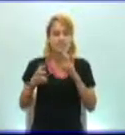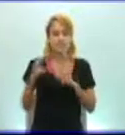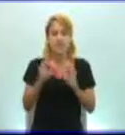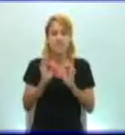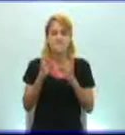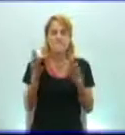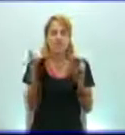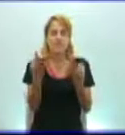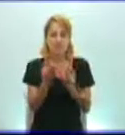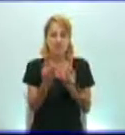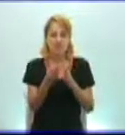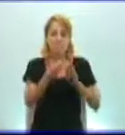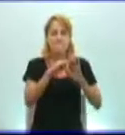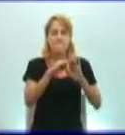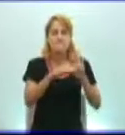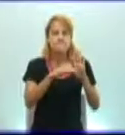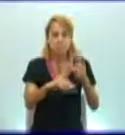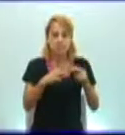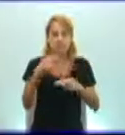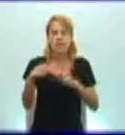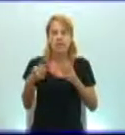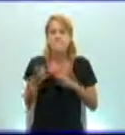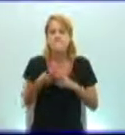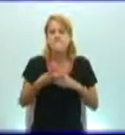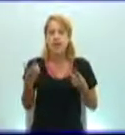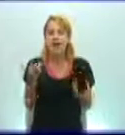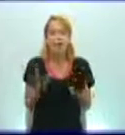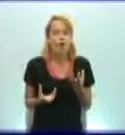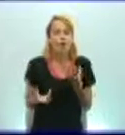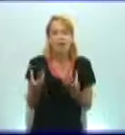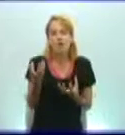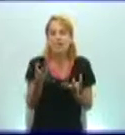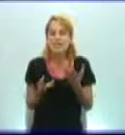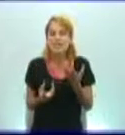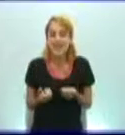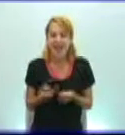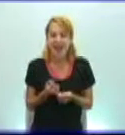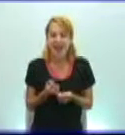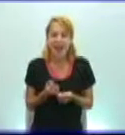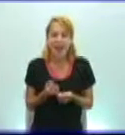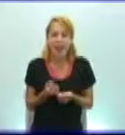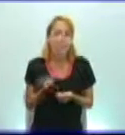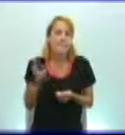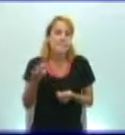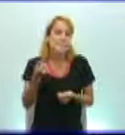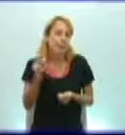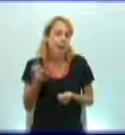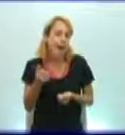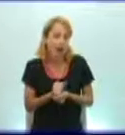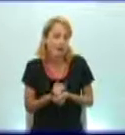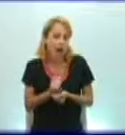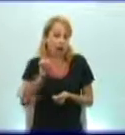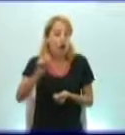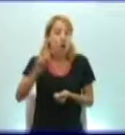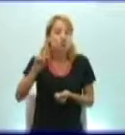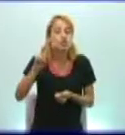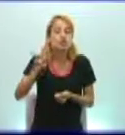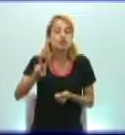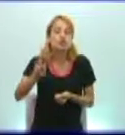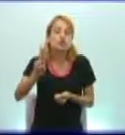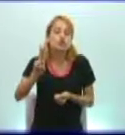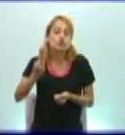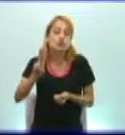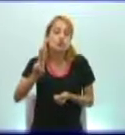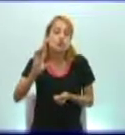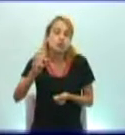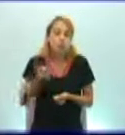familia qué pasos debes hacer para cocinar raíces como la papa, la yuca y el boniato en